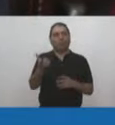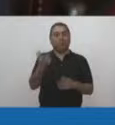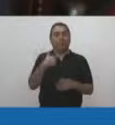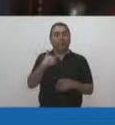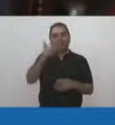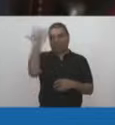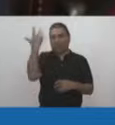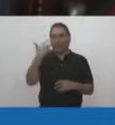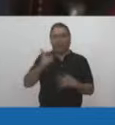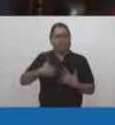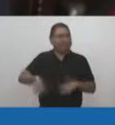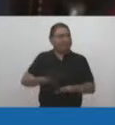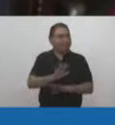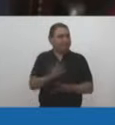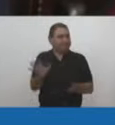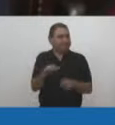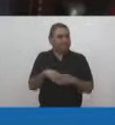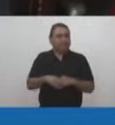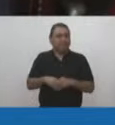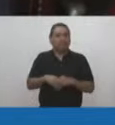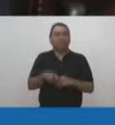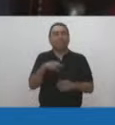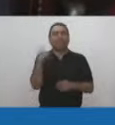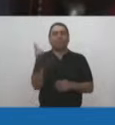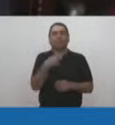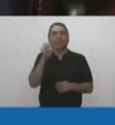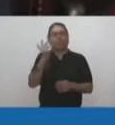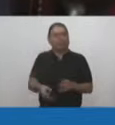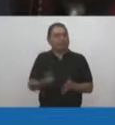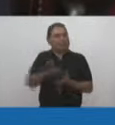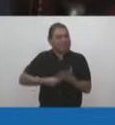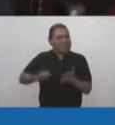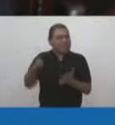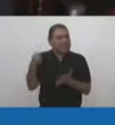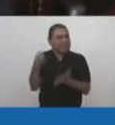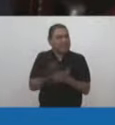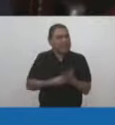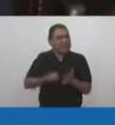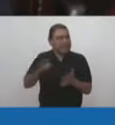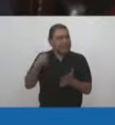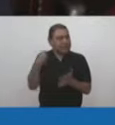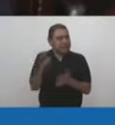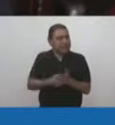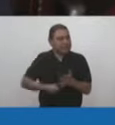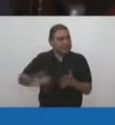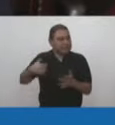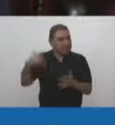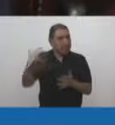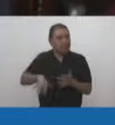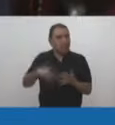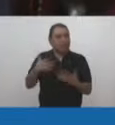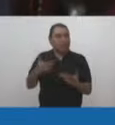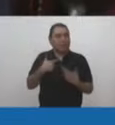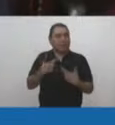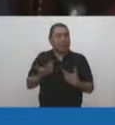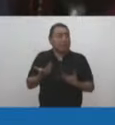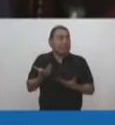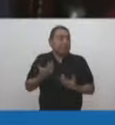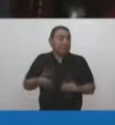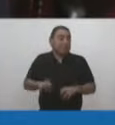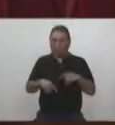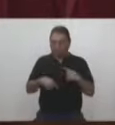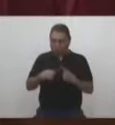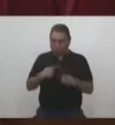similares, senadores y diputados, y los sueldos de los diputados, por la decisión política de Martín Menem, que a diferencia de Victoria Villarroel es